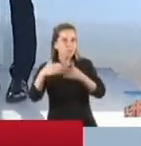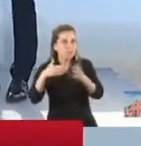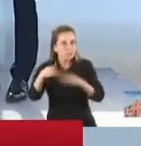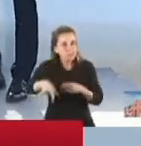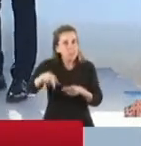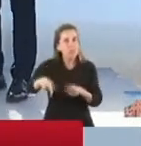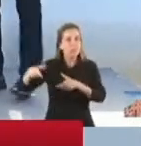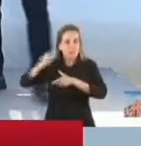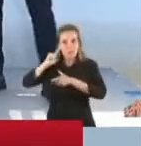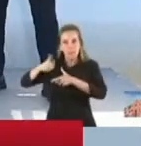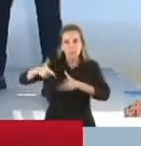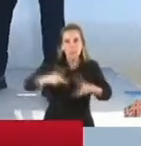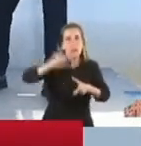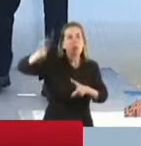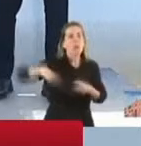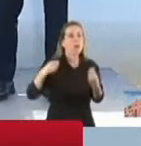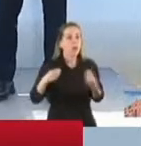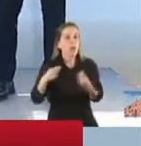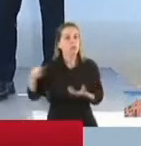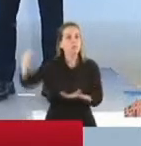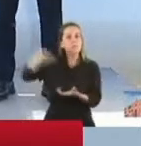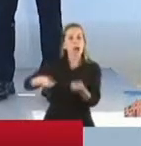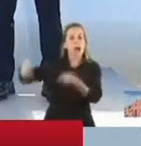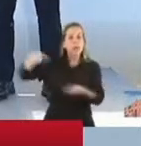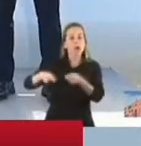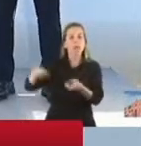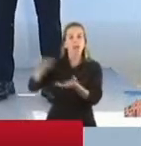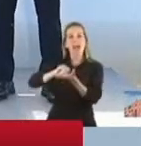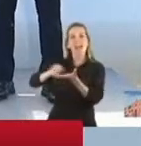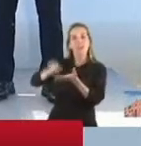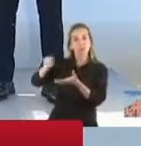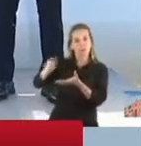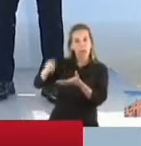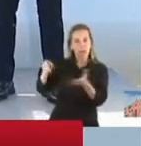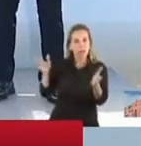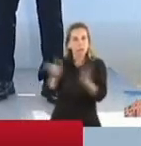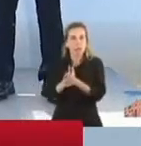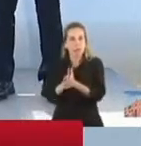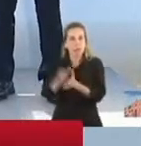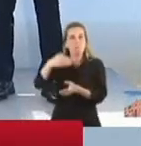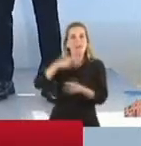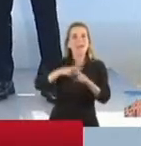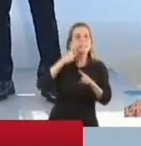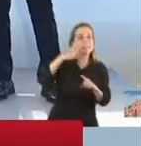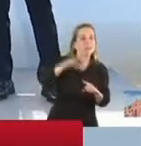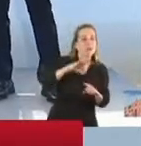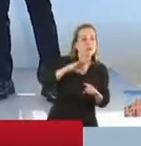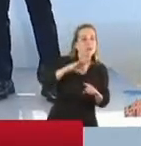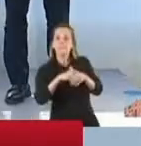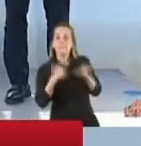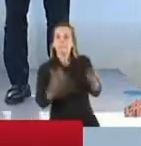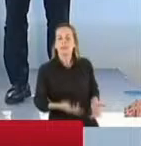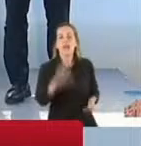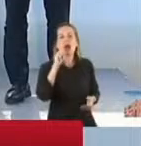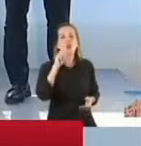como lanzamiento de la campaña. Sí. ¿No es cierto? Sí. Penoso, además dándole vuelta a una manija